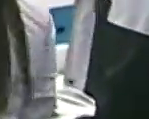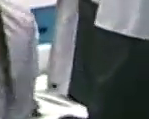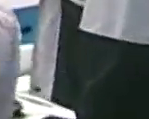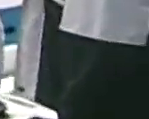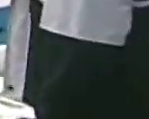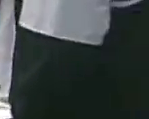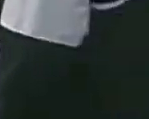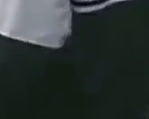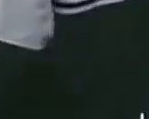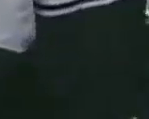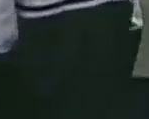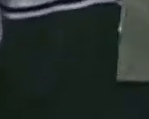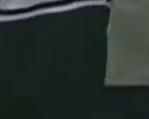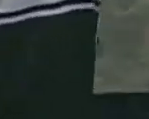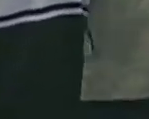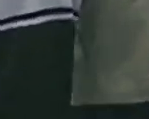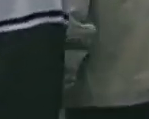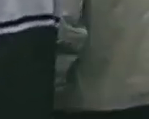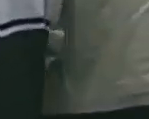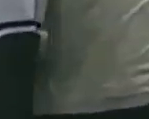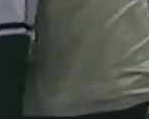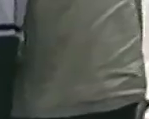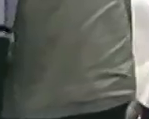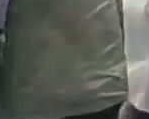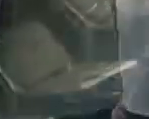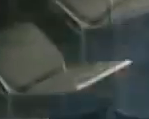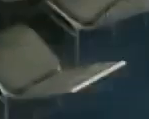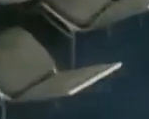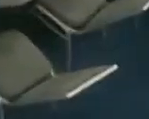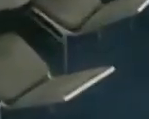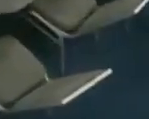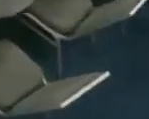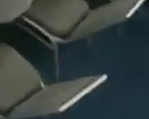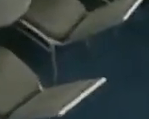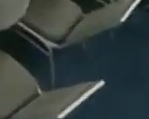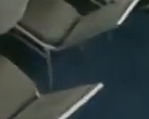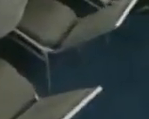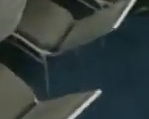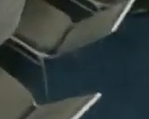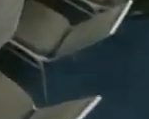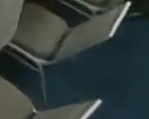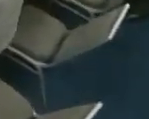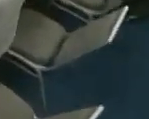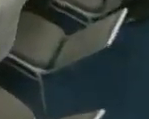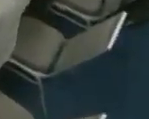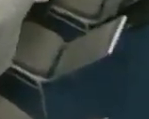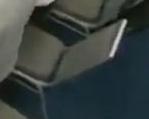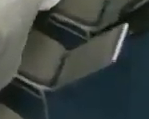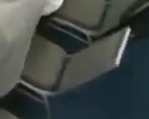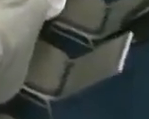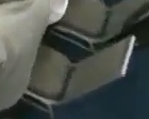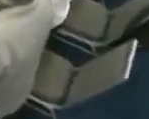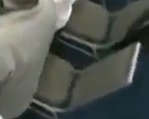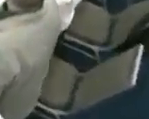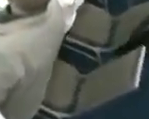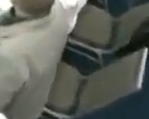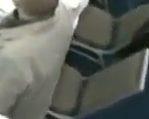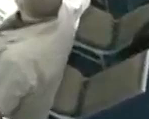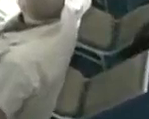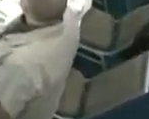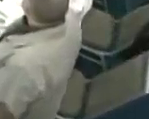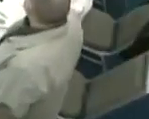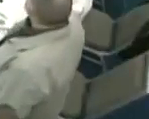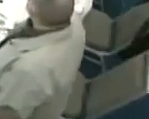consolidar los hogares venezolanos. Son cifras notables que presenta Venezuela al mundo como un modelo único de